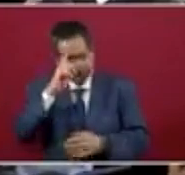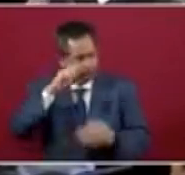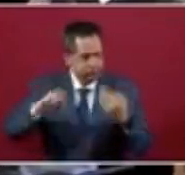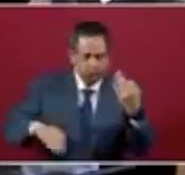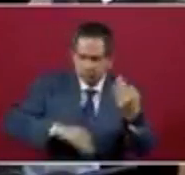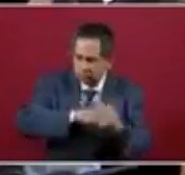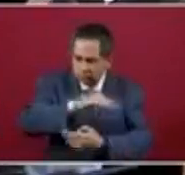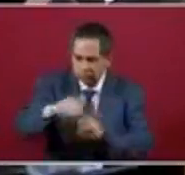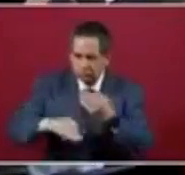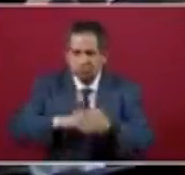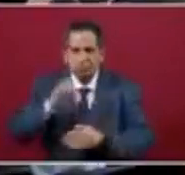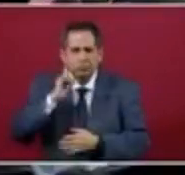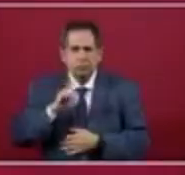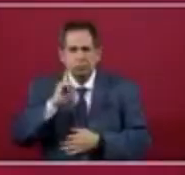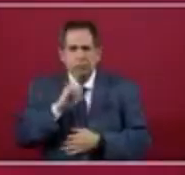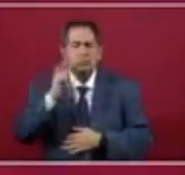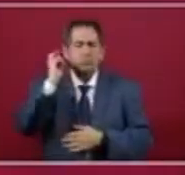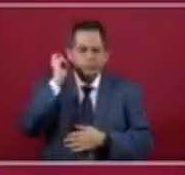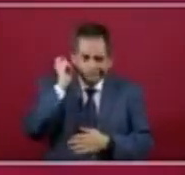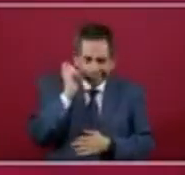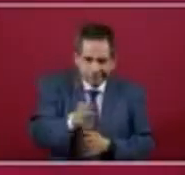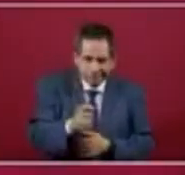las mujeres, todo lo que signifique